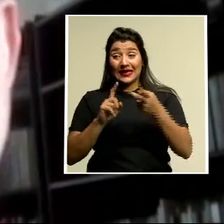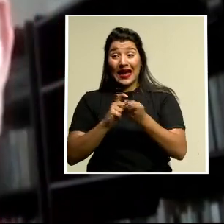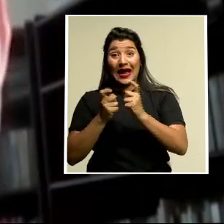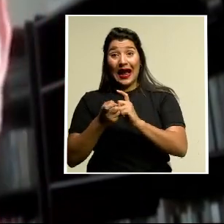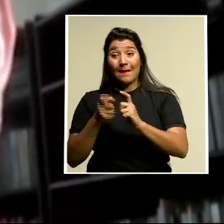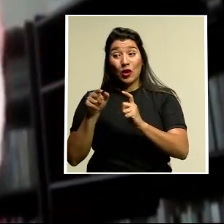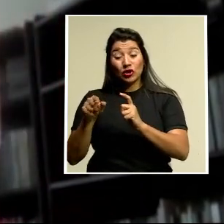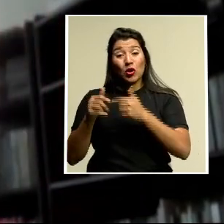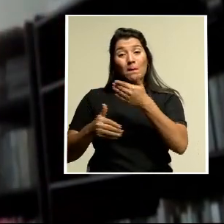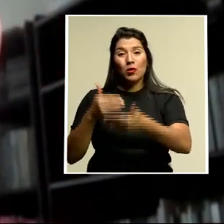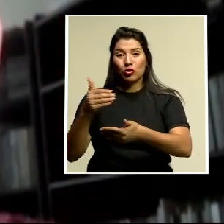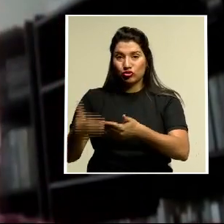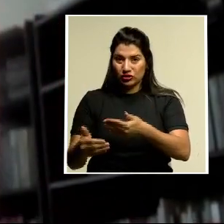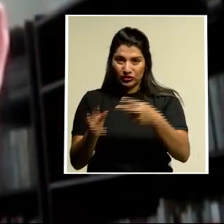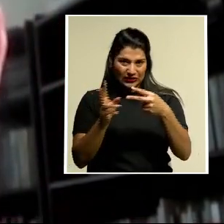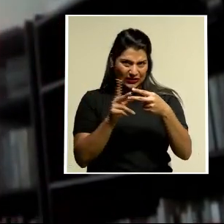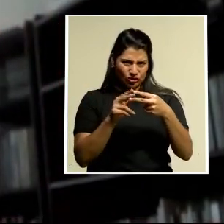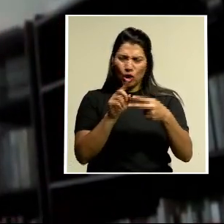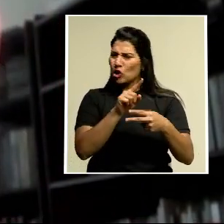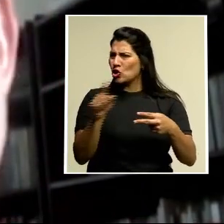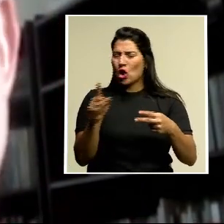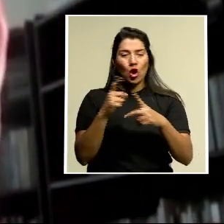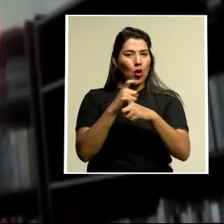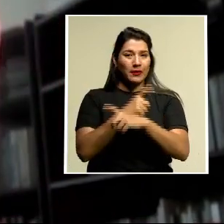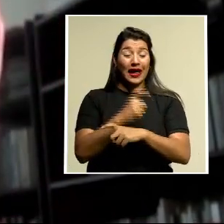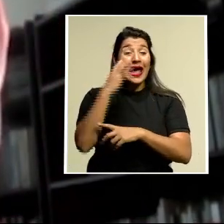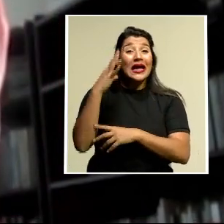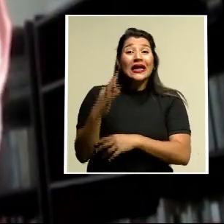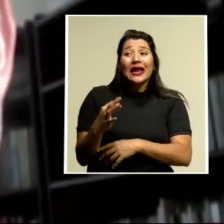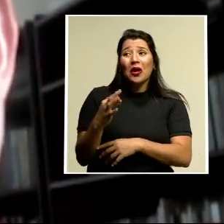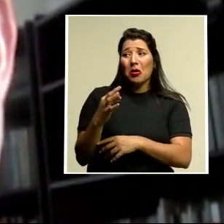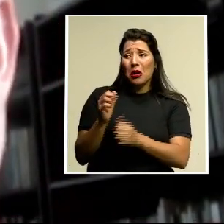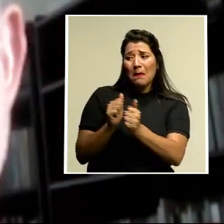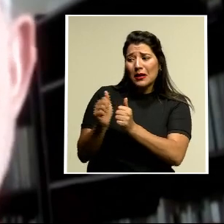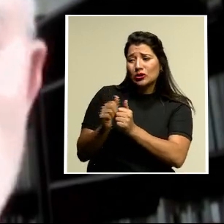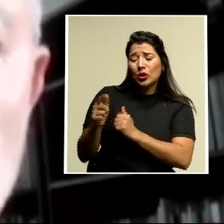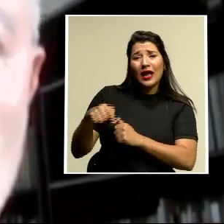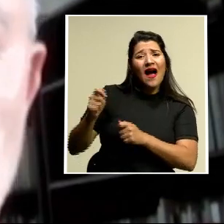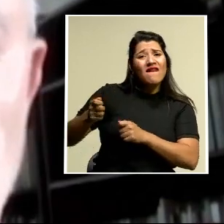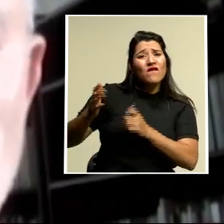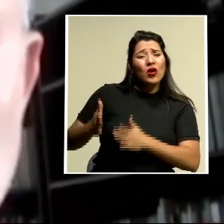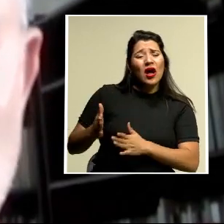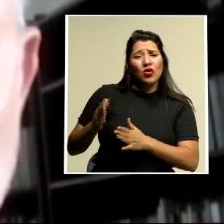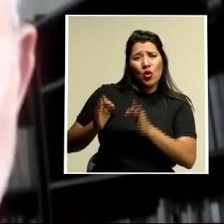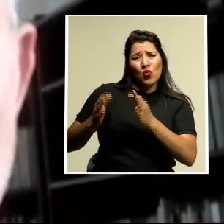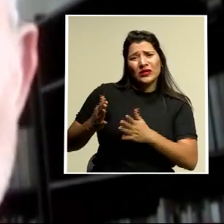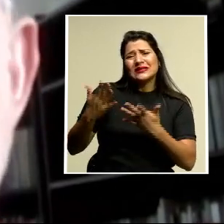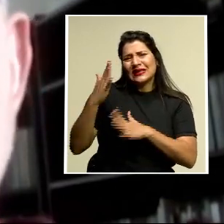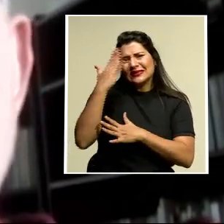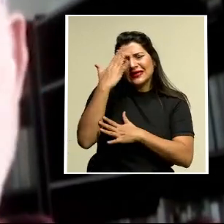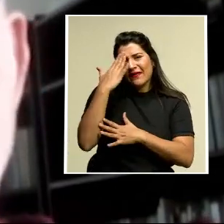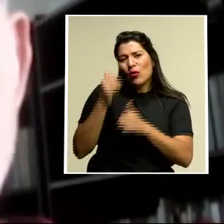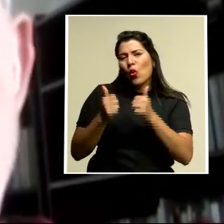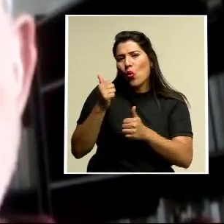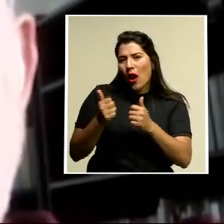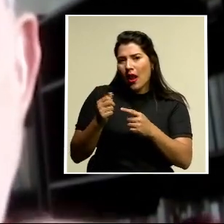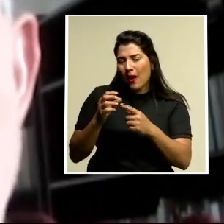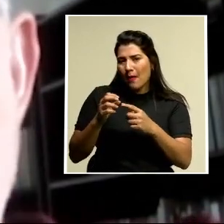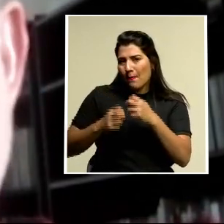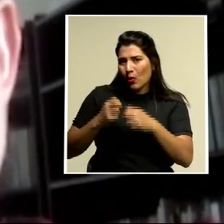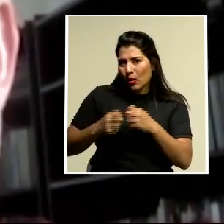y estuvo vigente hasta el 31 de diciembre del 97, establecía un año para poder